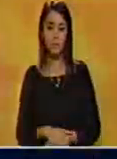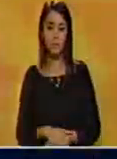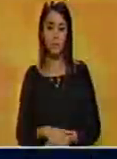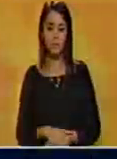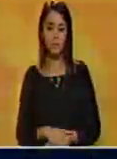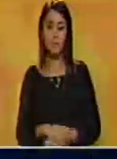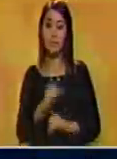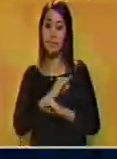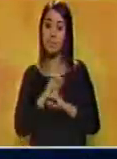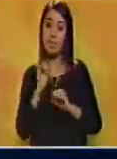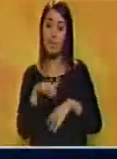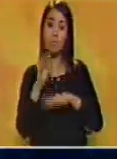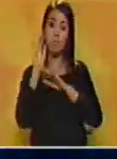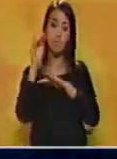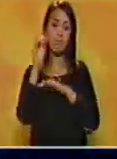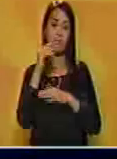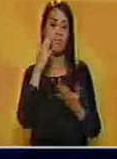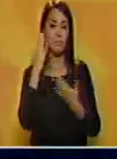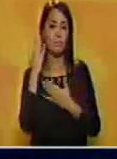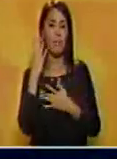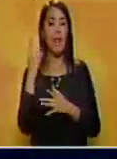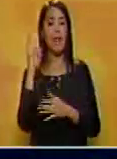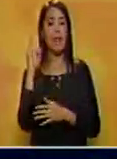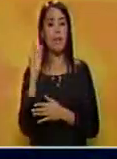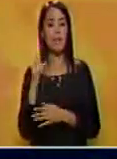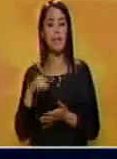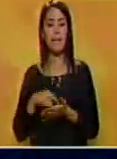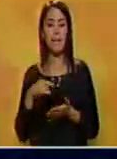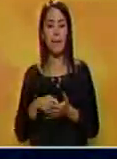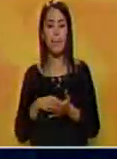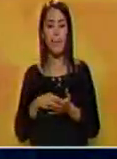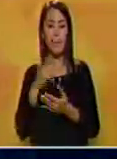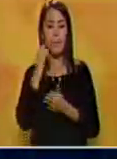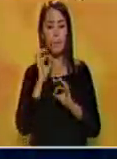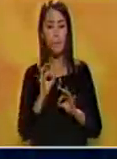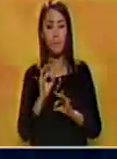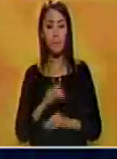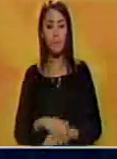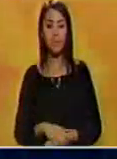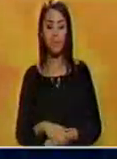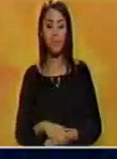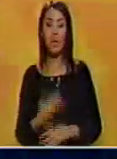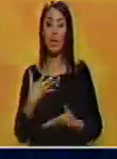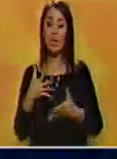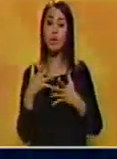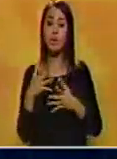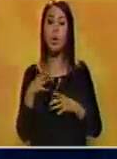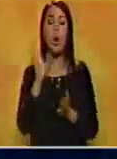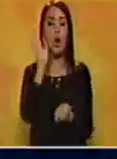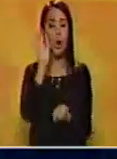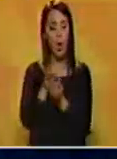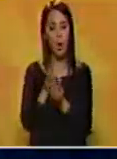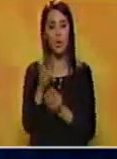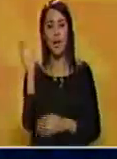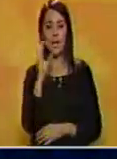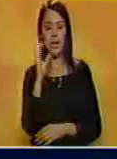Cerramos con la LPB porque Trotamundos de Carabobo se estrenó en la presente campaña de la LPB con triunfo sobre Cocodrilos de